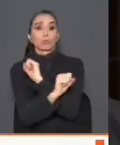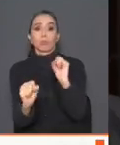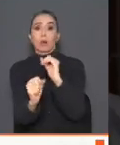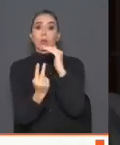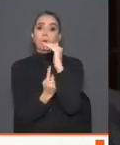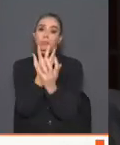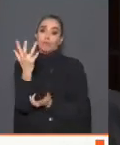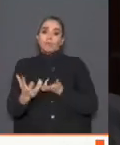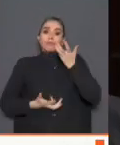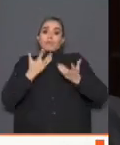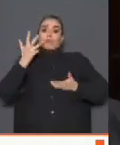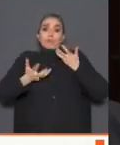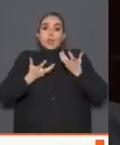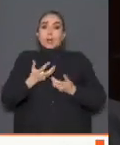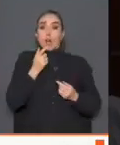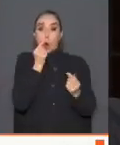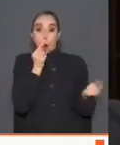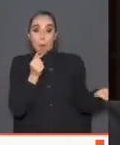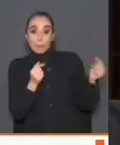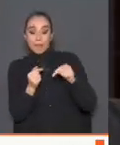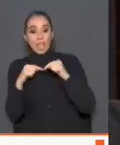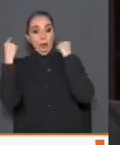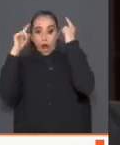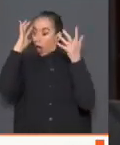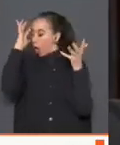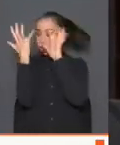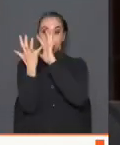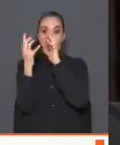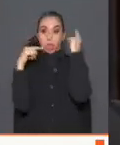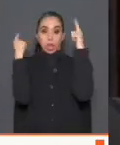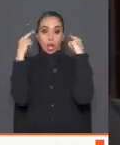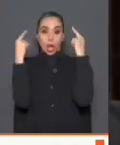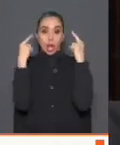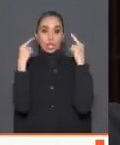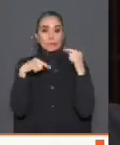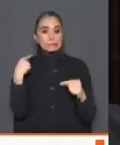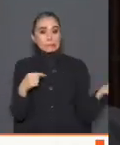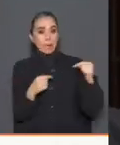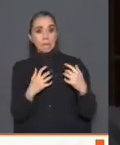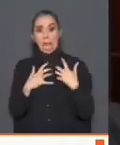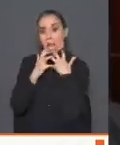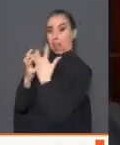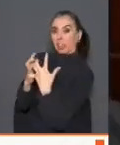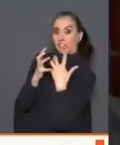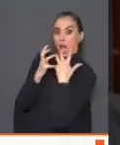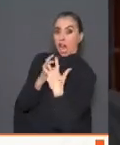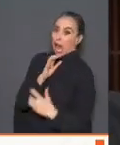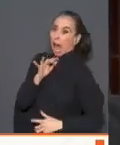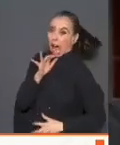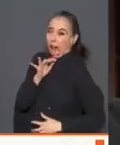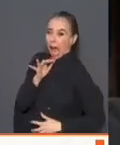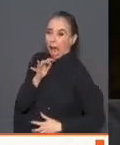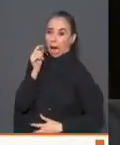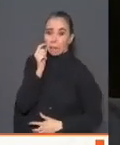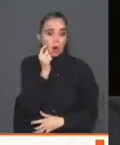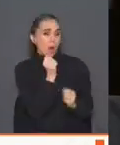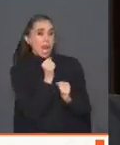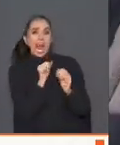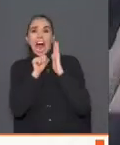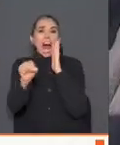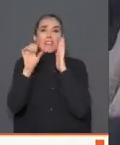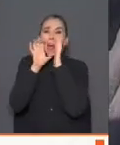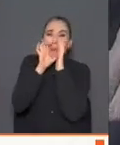cuando venía siempre como loco y atrevido. Siempre le estaba gritando a la vecina Jessica que le abriera la